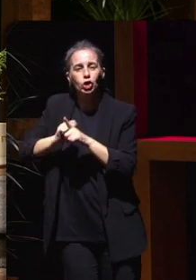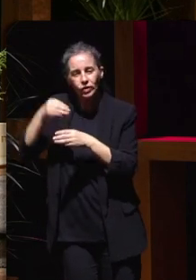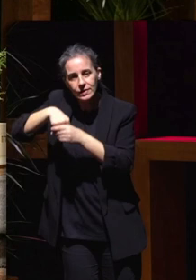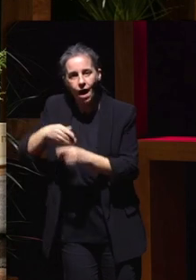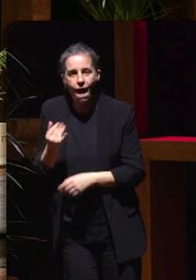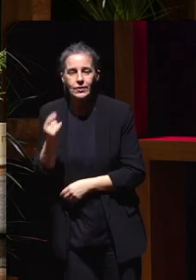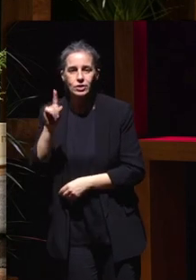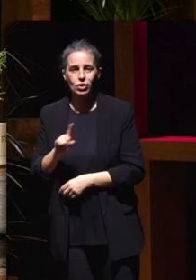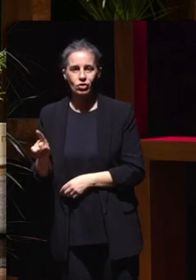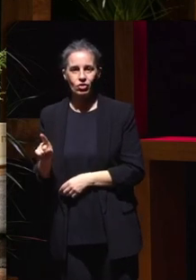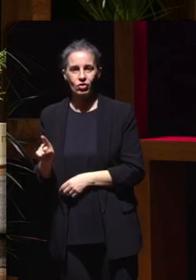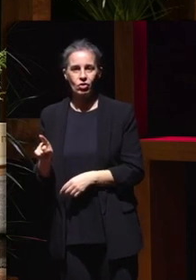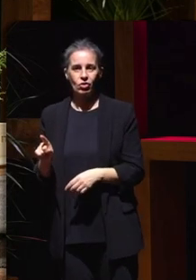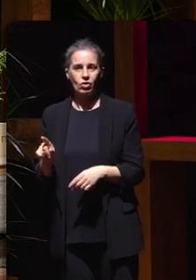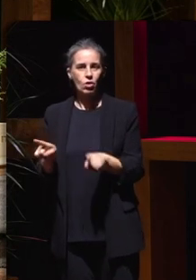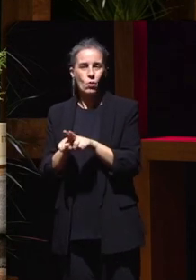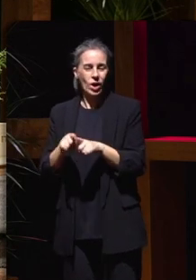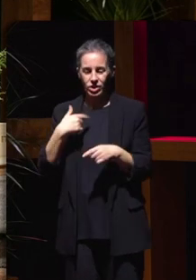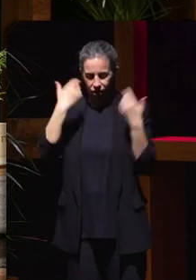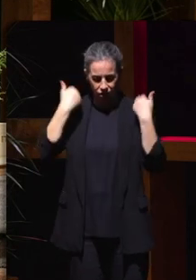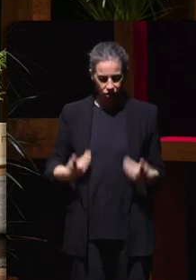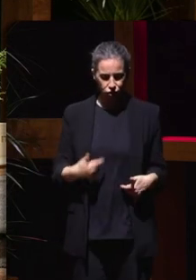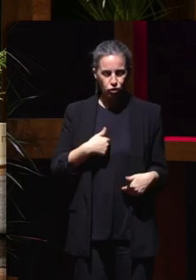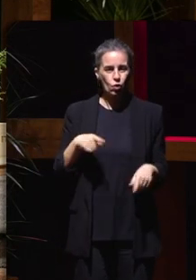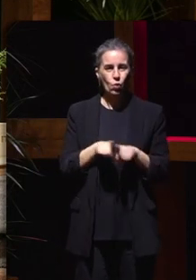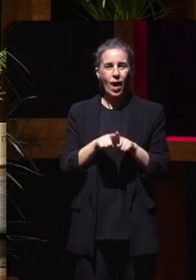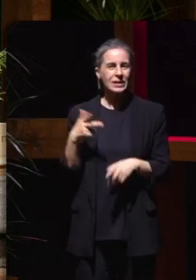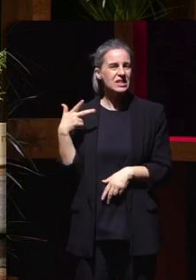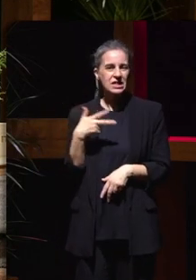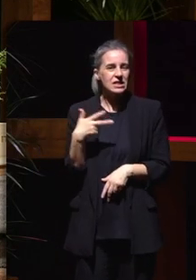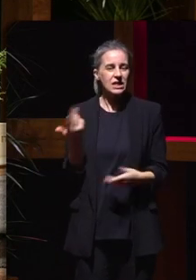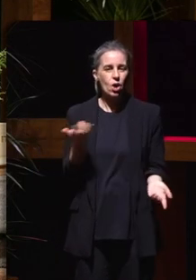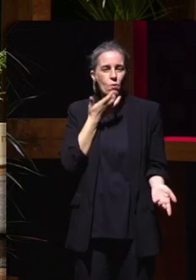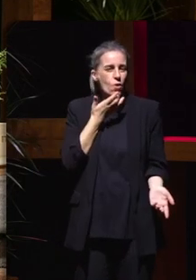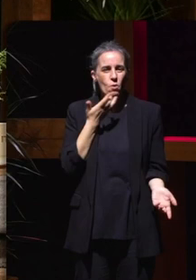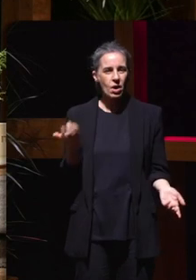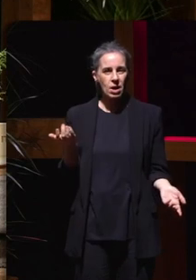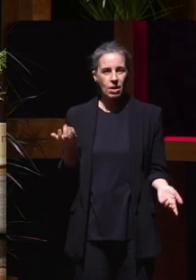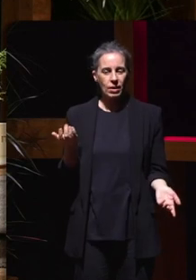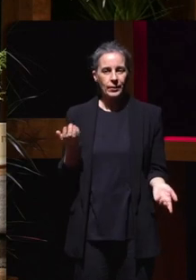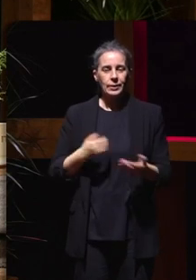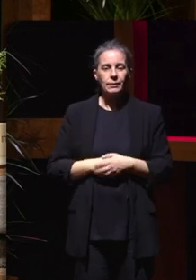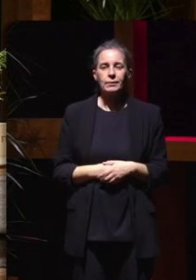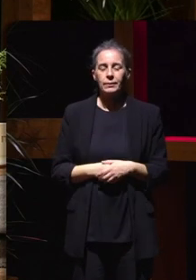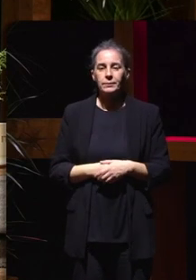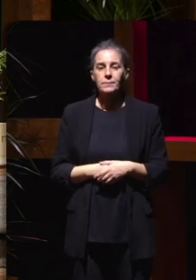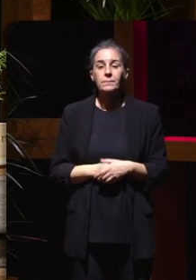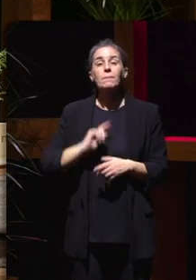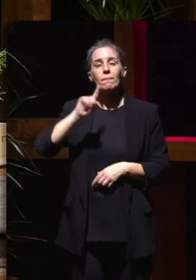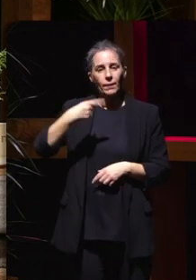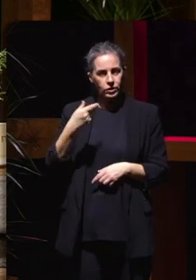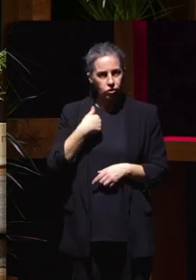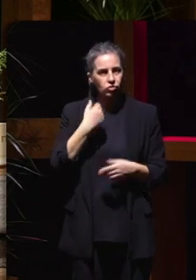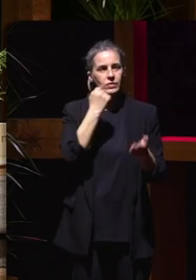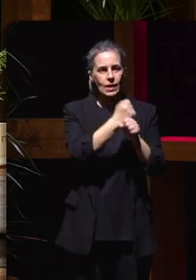porque era chiste porque era o chiste de redacción después trabajé